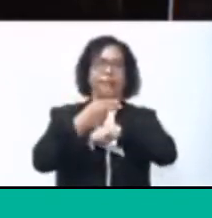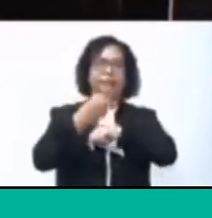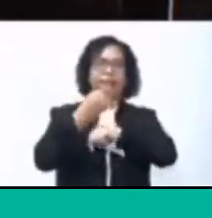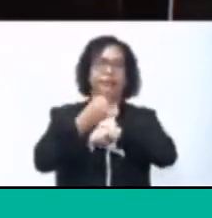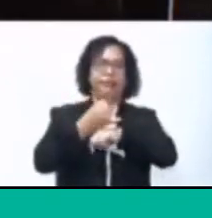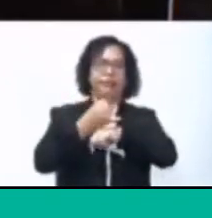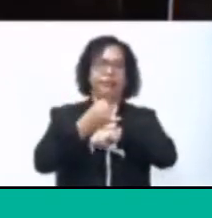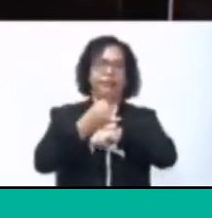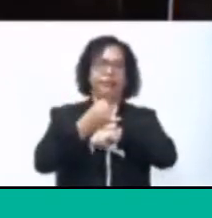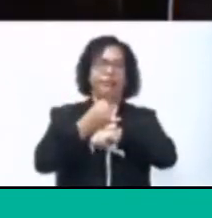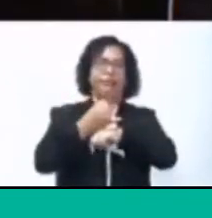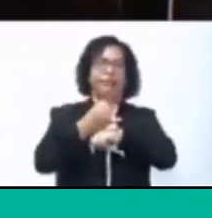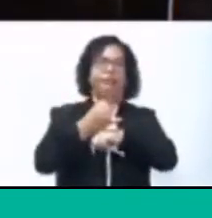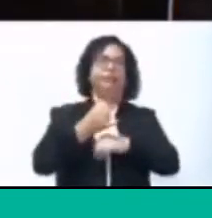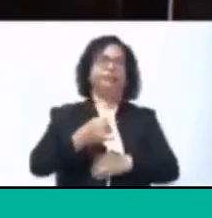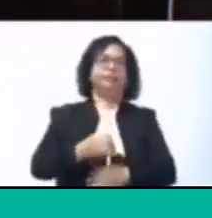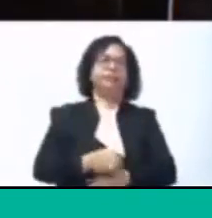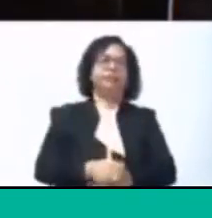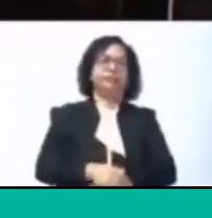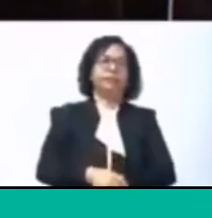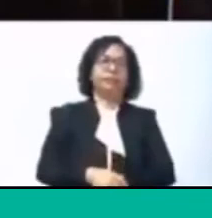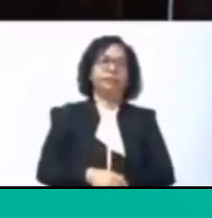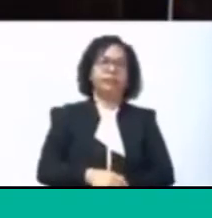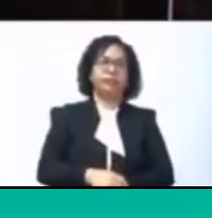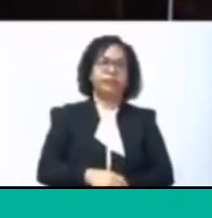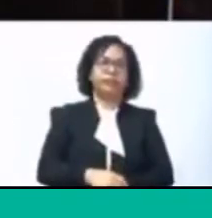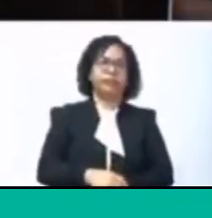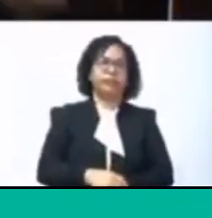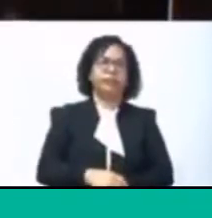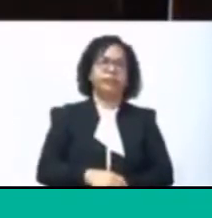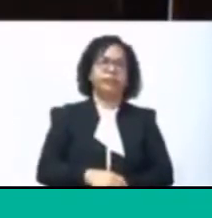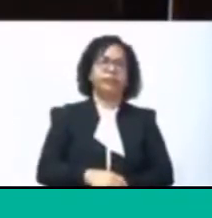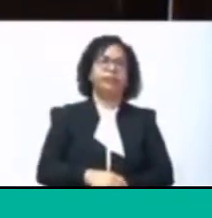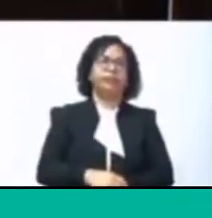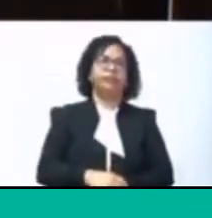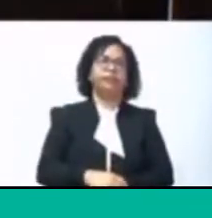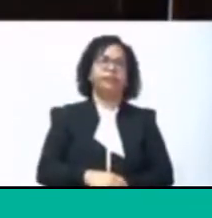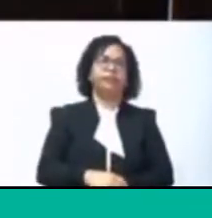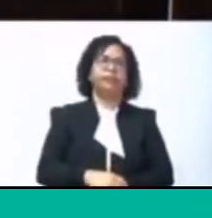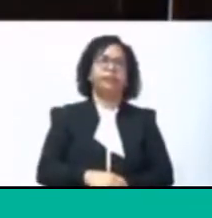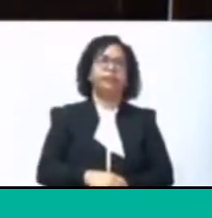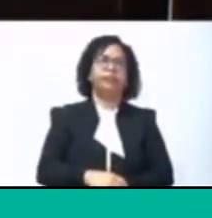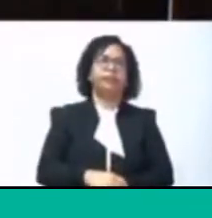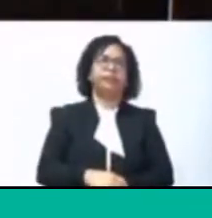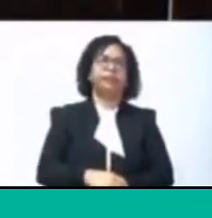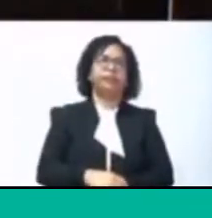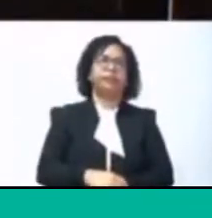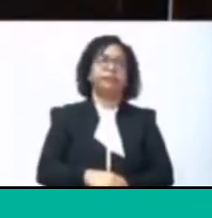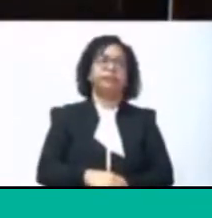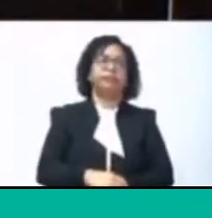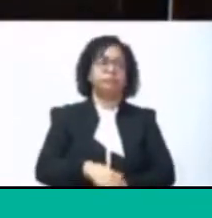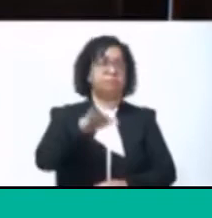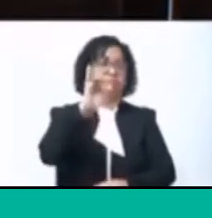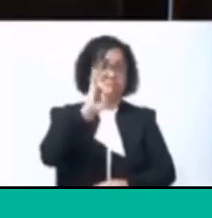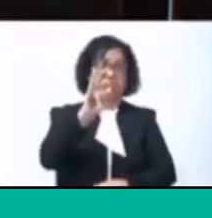deseamos no dejar pasar por alto la ocasión para, además de saludar esta